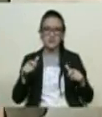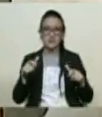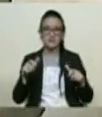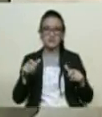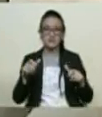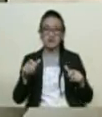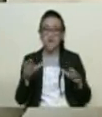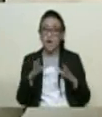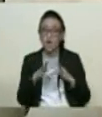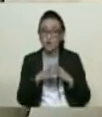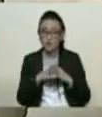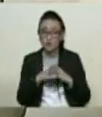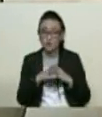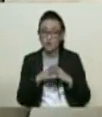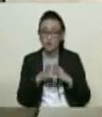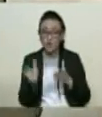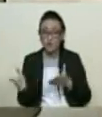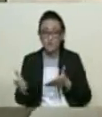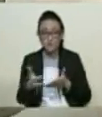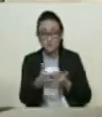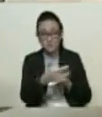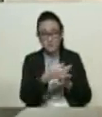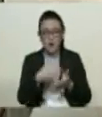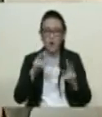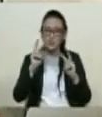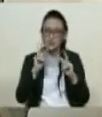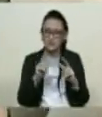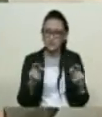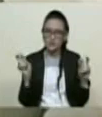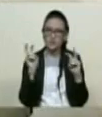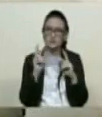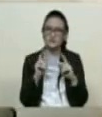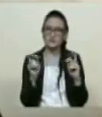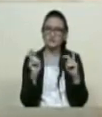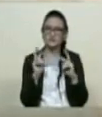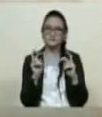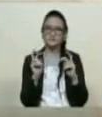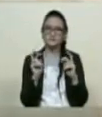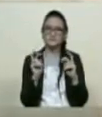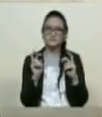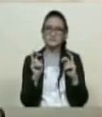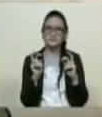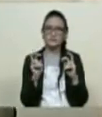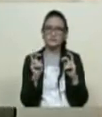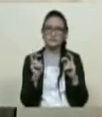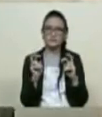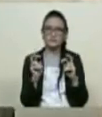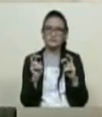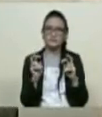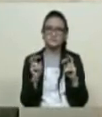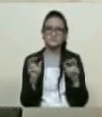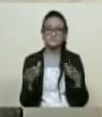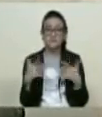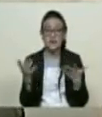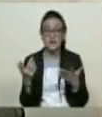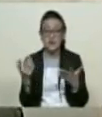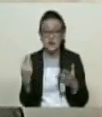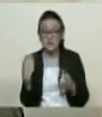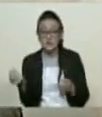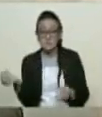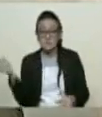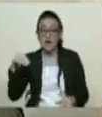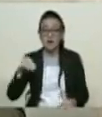auditorías, con todas estas auditorías, ¿qué es lo que nosotros también adicionalmente y lo